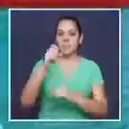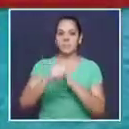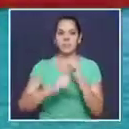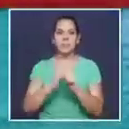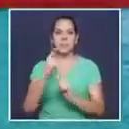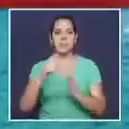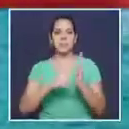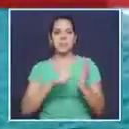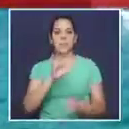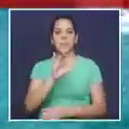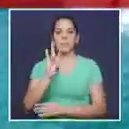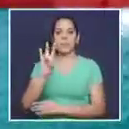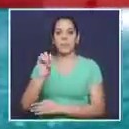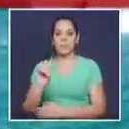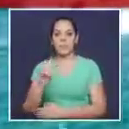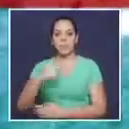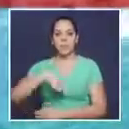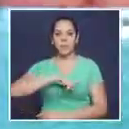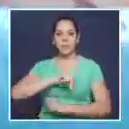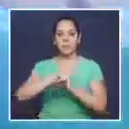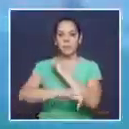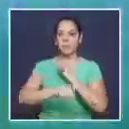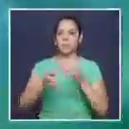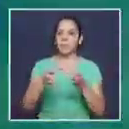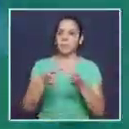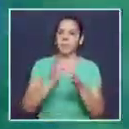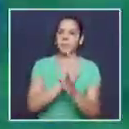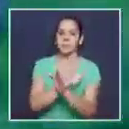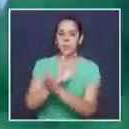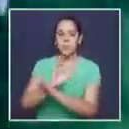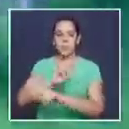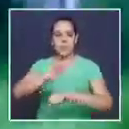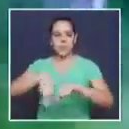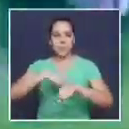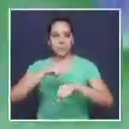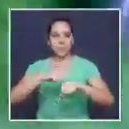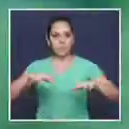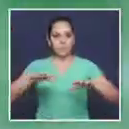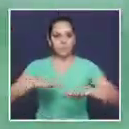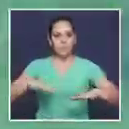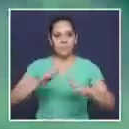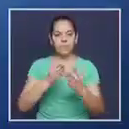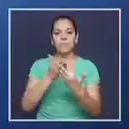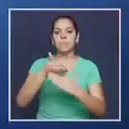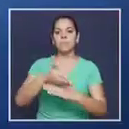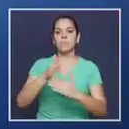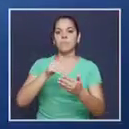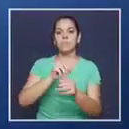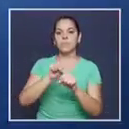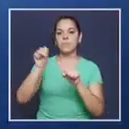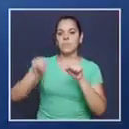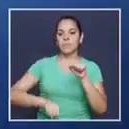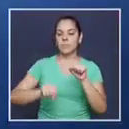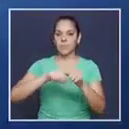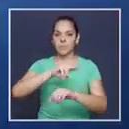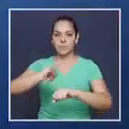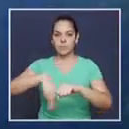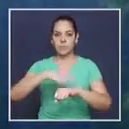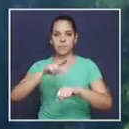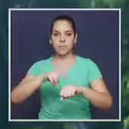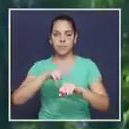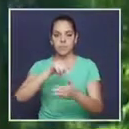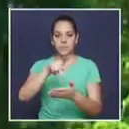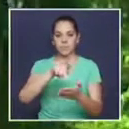años 70, nuestro país apostó por preservar nuestro medio ambiente, con la creación del Sistema Nacional de Parques